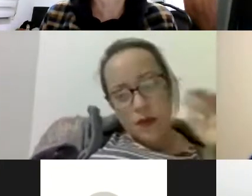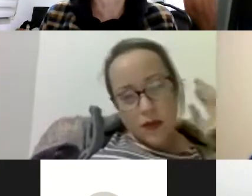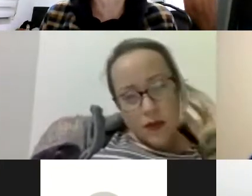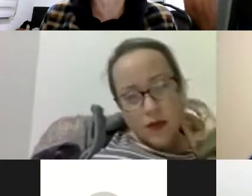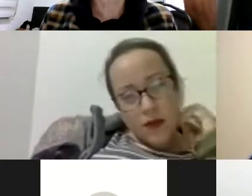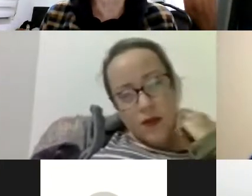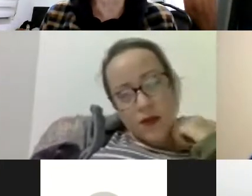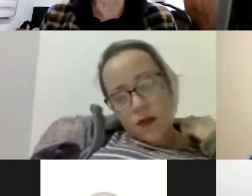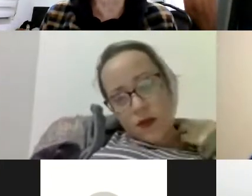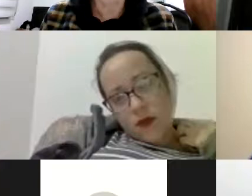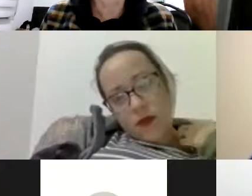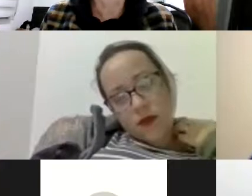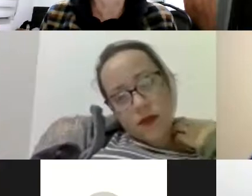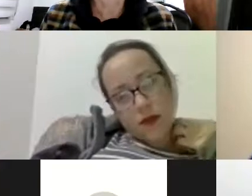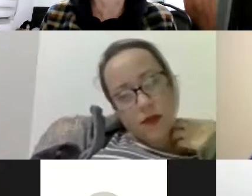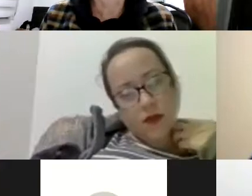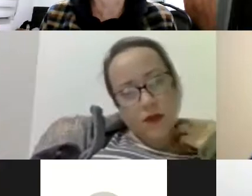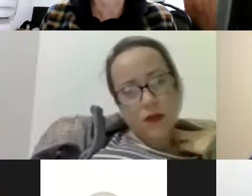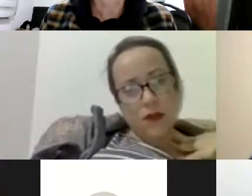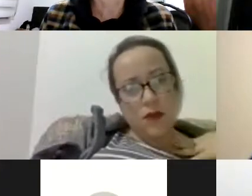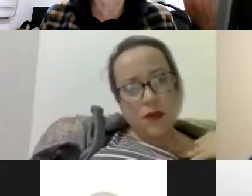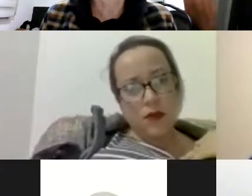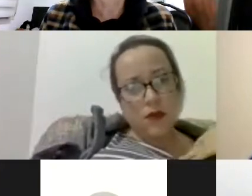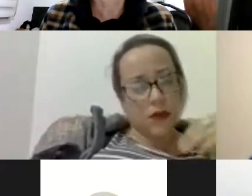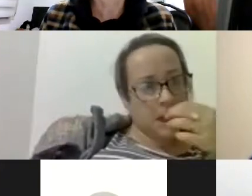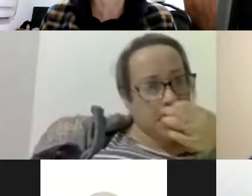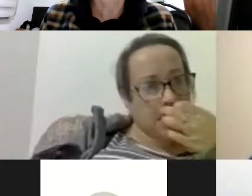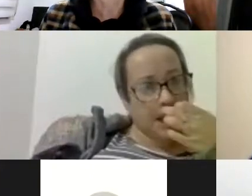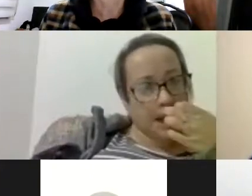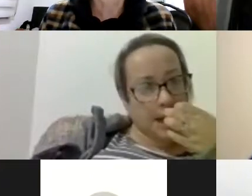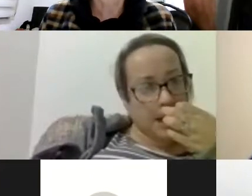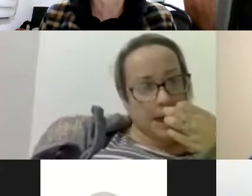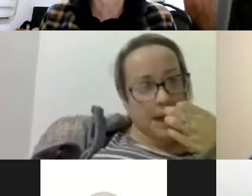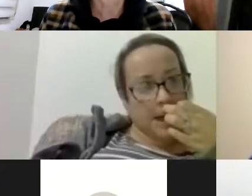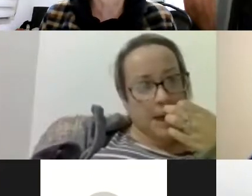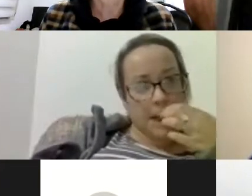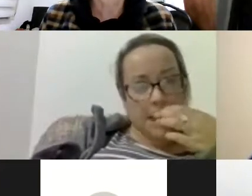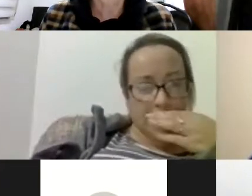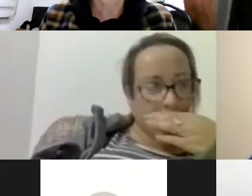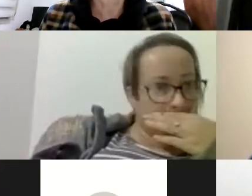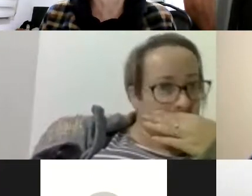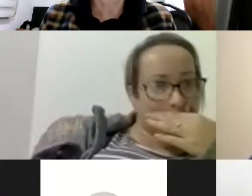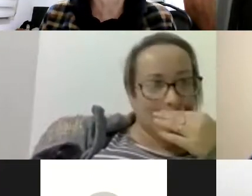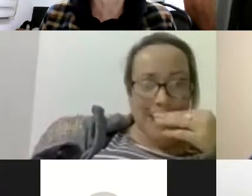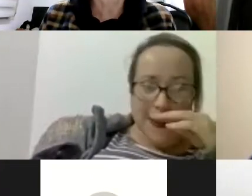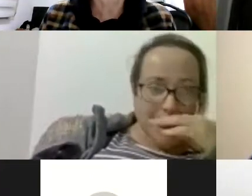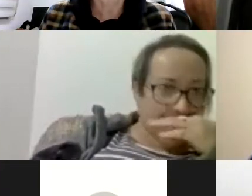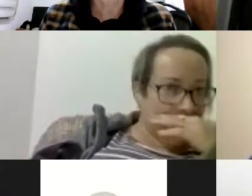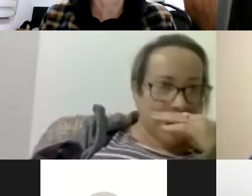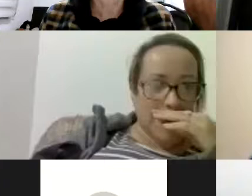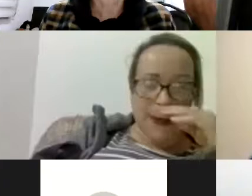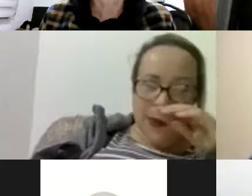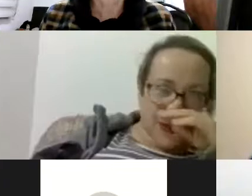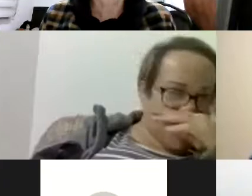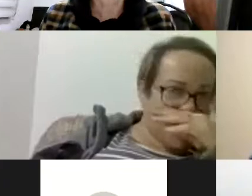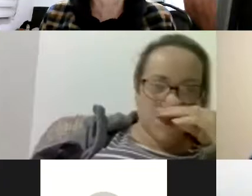usuario se había propuesto como voluntario para un testeo de una posible vacuna.